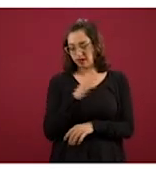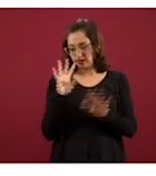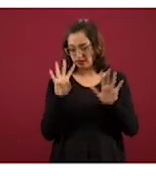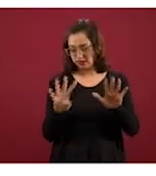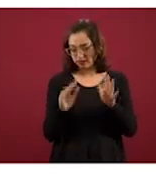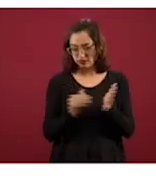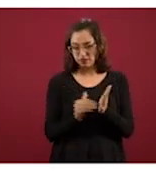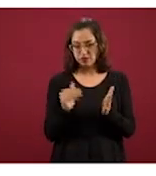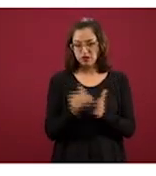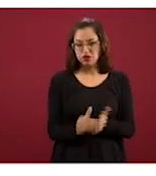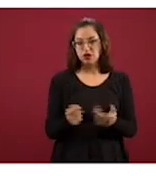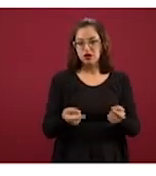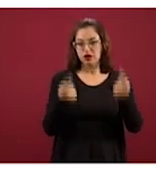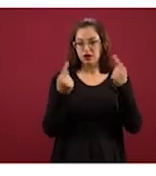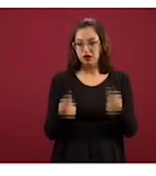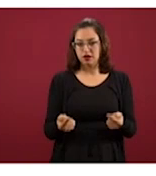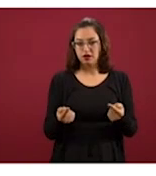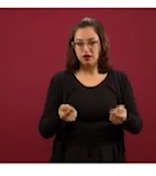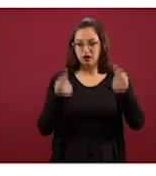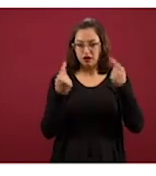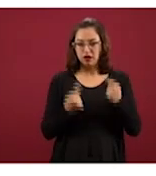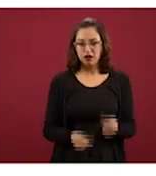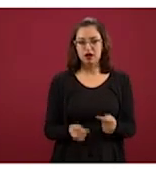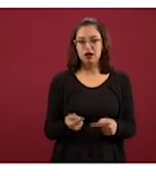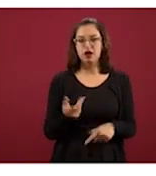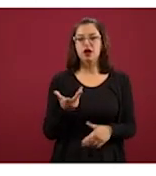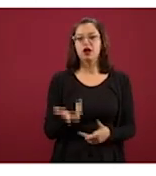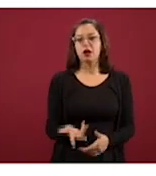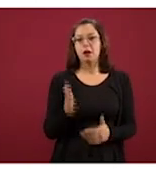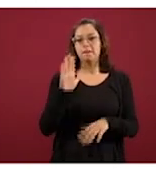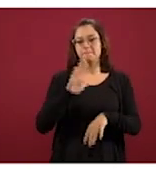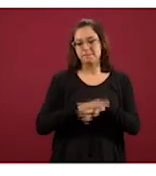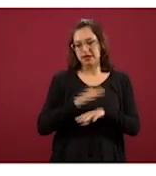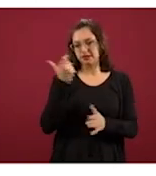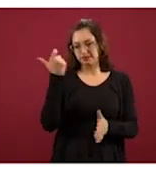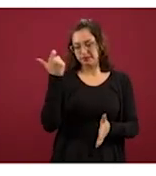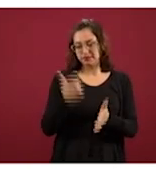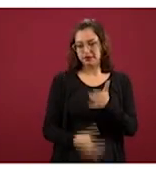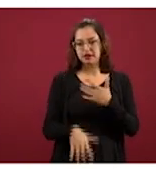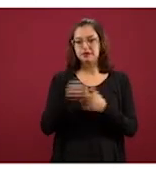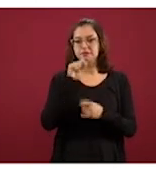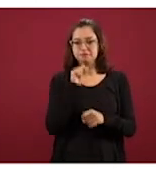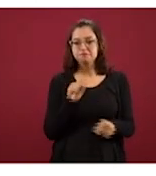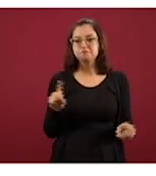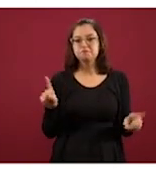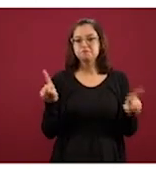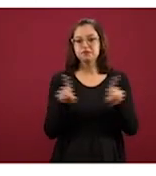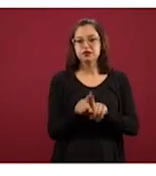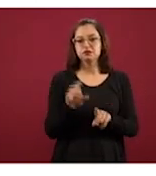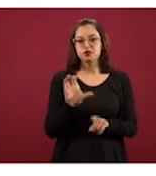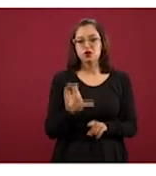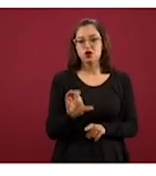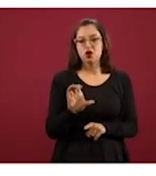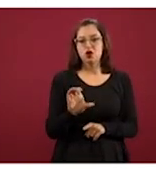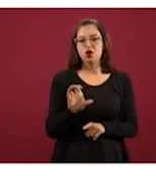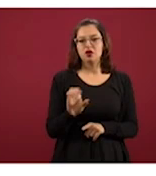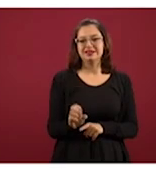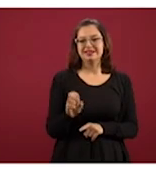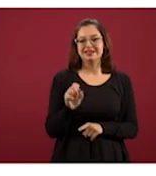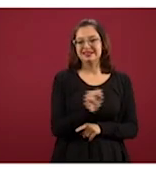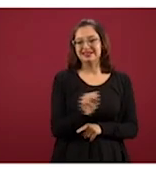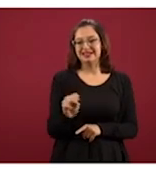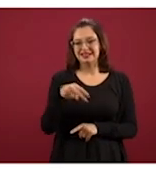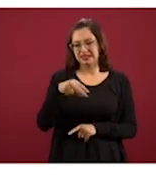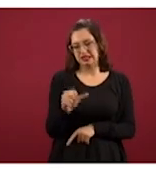unos Gulfstream. Los Gulfstream tienen un poco menor valor y tenemos los Cessna, que son obviamente de